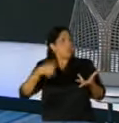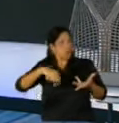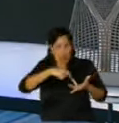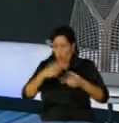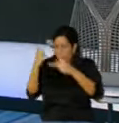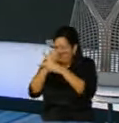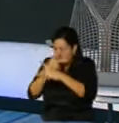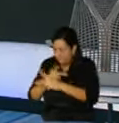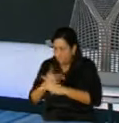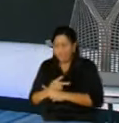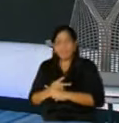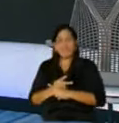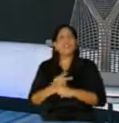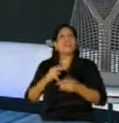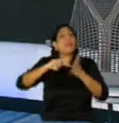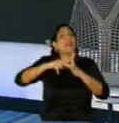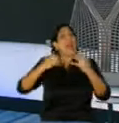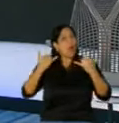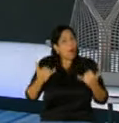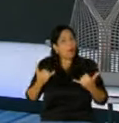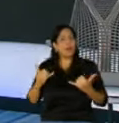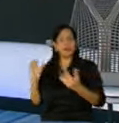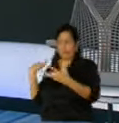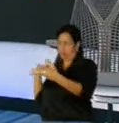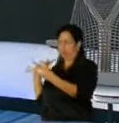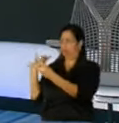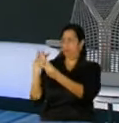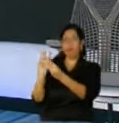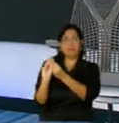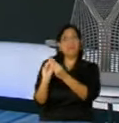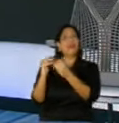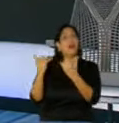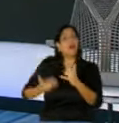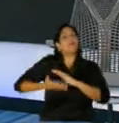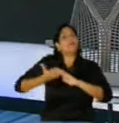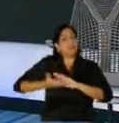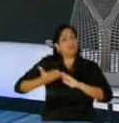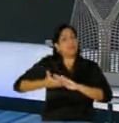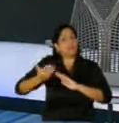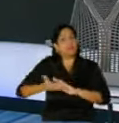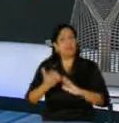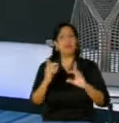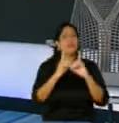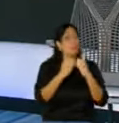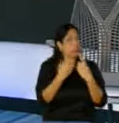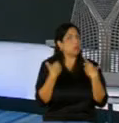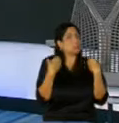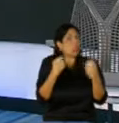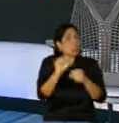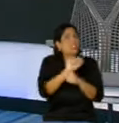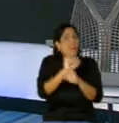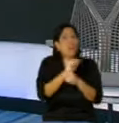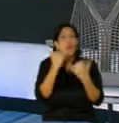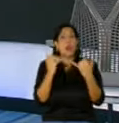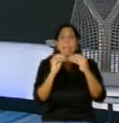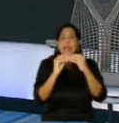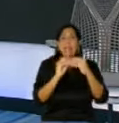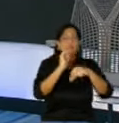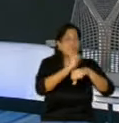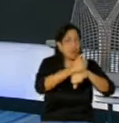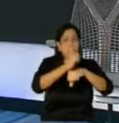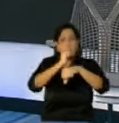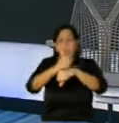ahora es que estamos pudiendo tener muchos datos porque el sistema está corriendo. Salud está trabajando con eso. Salud está implementando. Nosotros